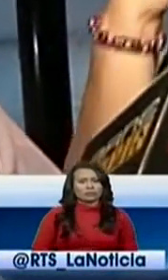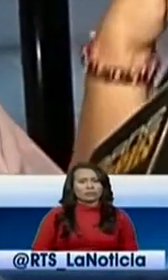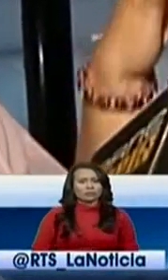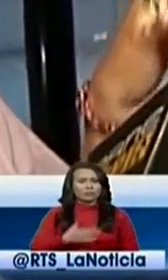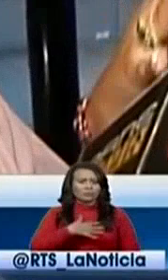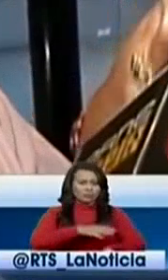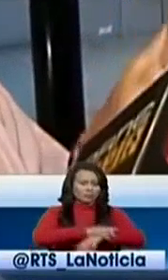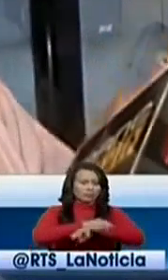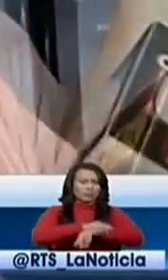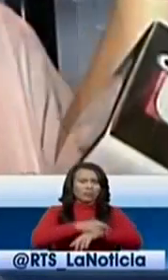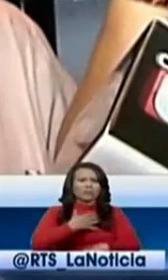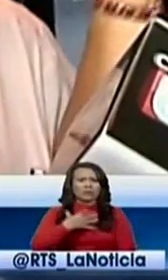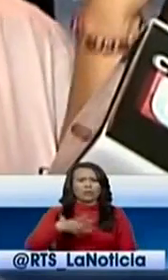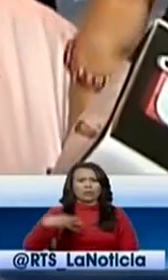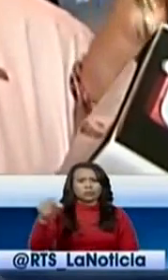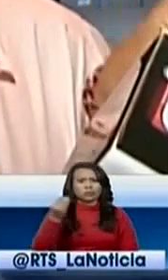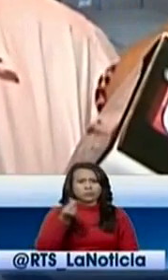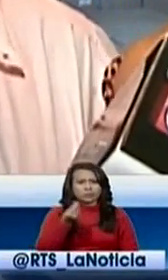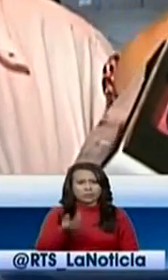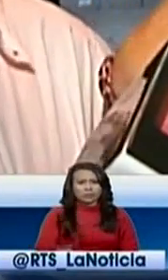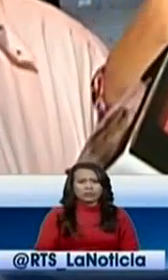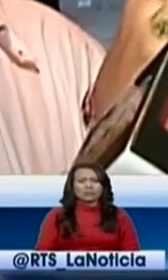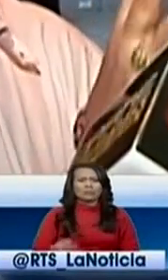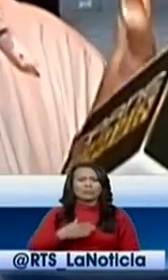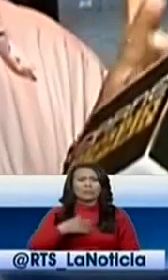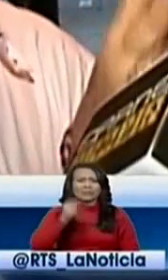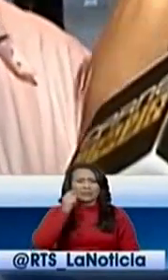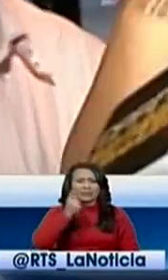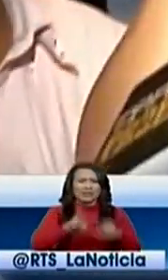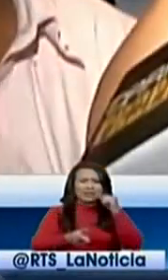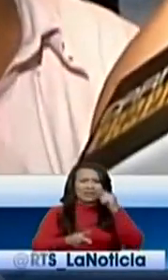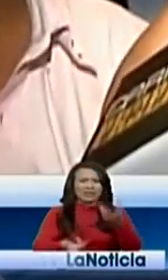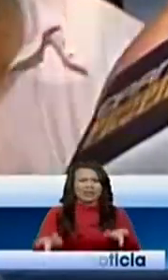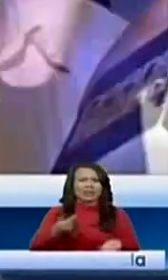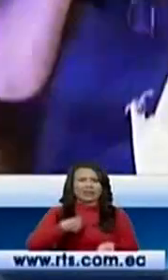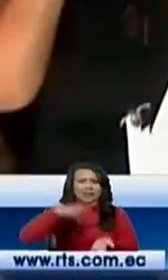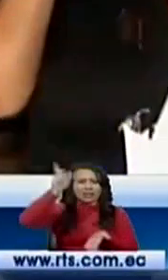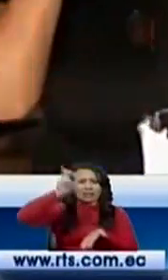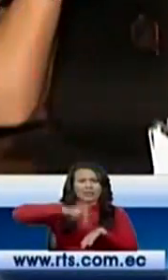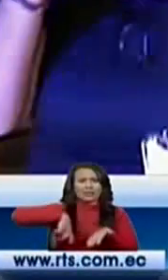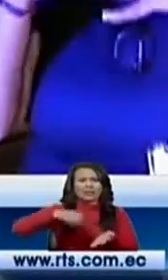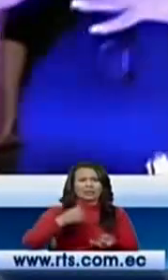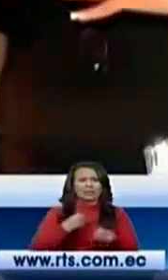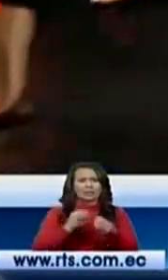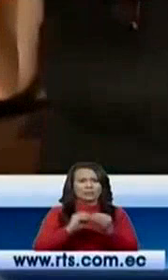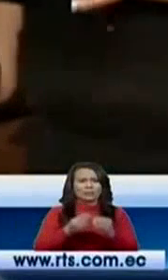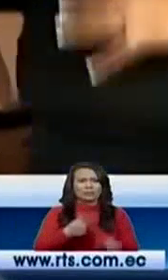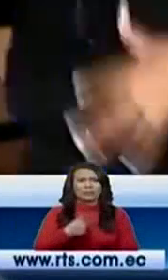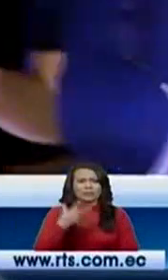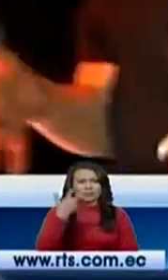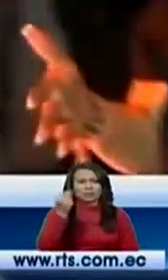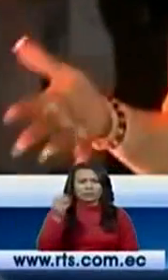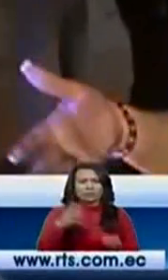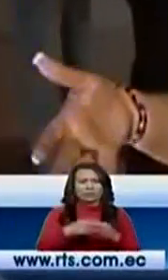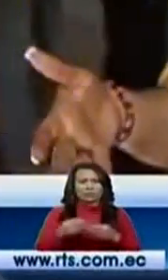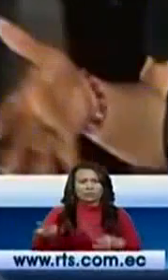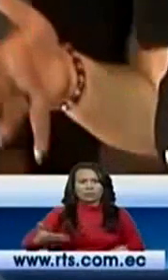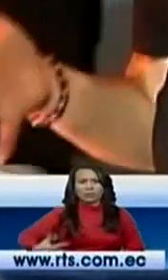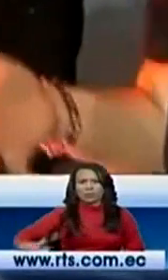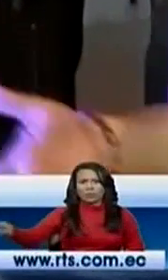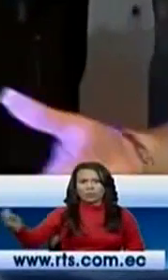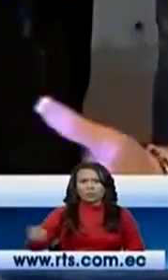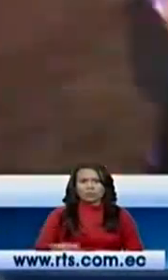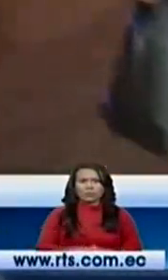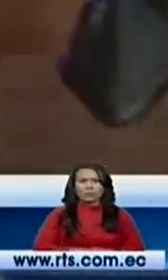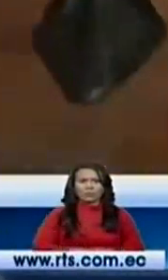sujetaron, me quitaron dinero, me llevaban, me gritaban, me pedían las claves de mi tarjeta, que yo tenía plata, $300 se me fueron llevando, se me llevaron